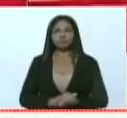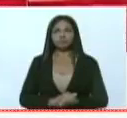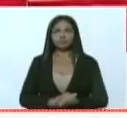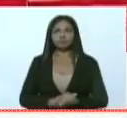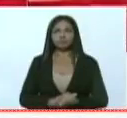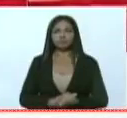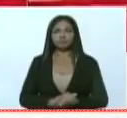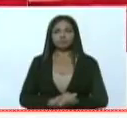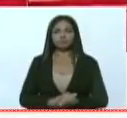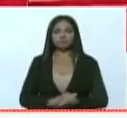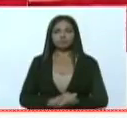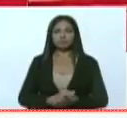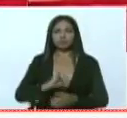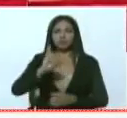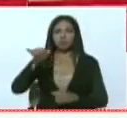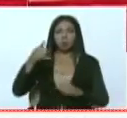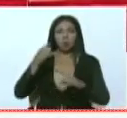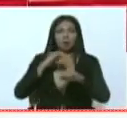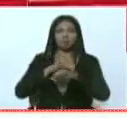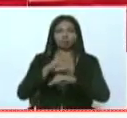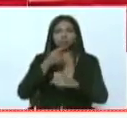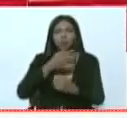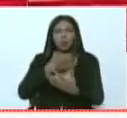A Jorge lo quieren, ¿vale?